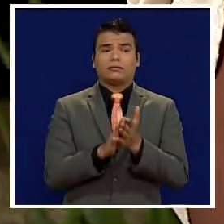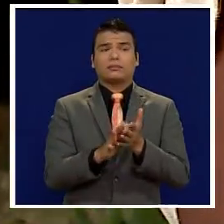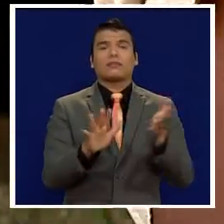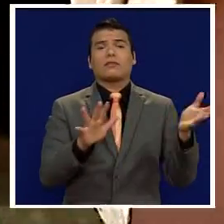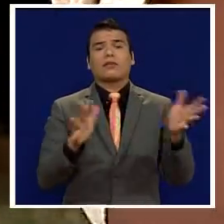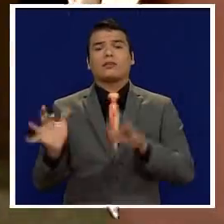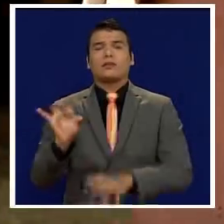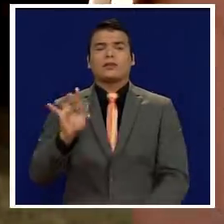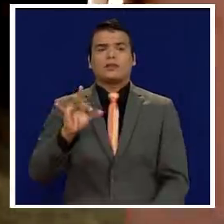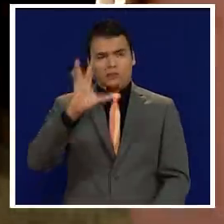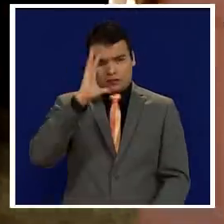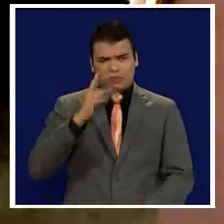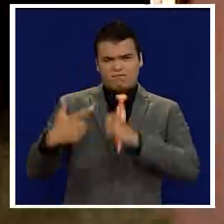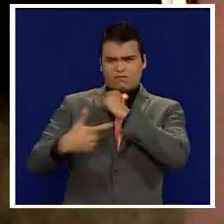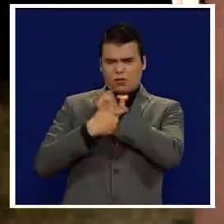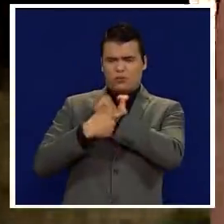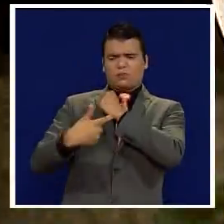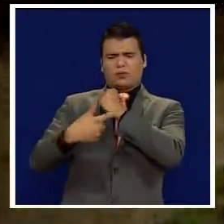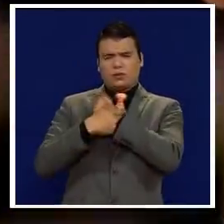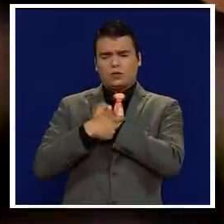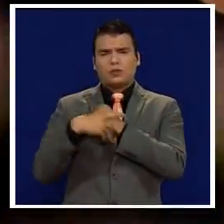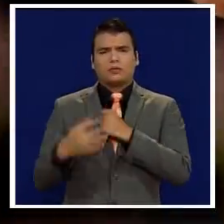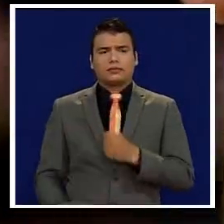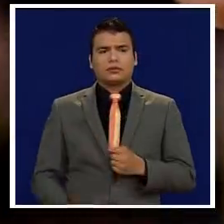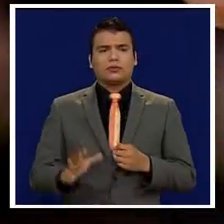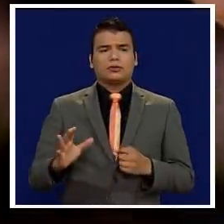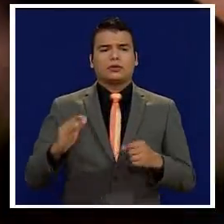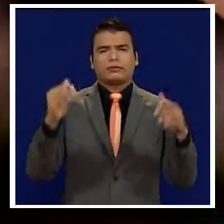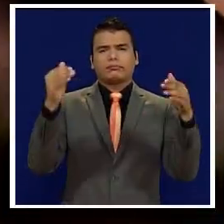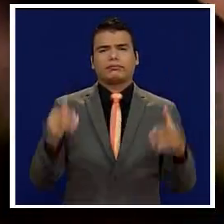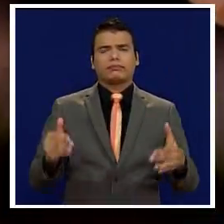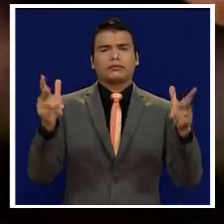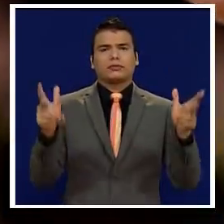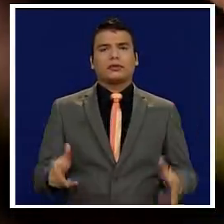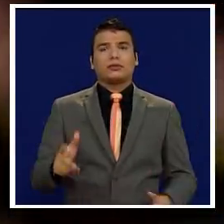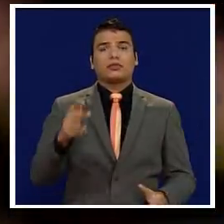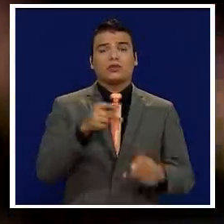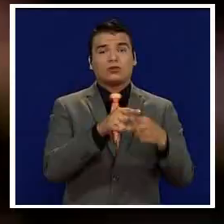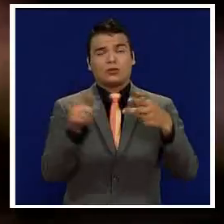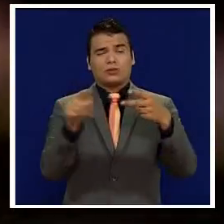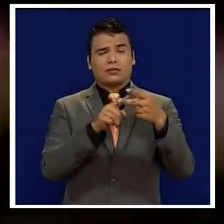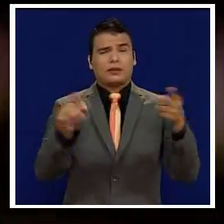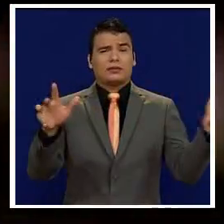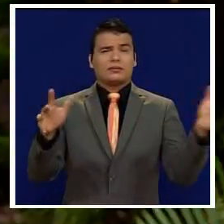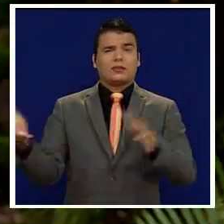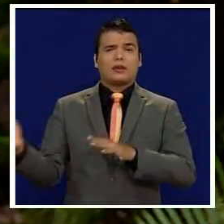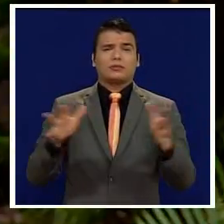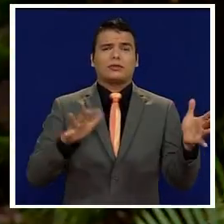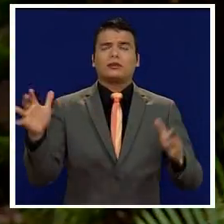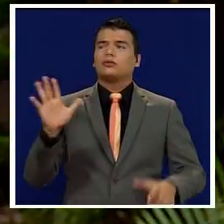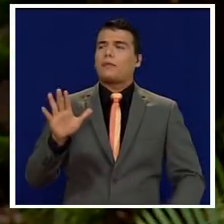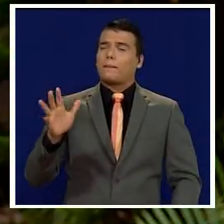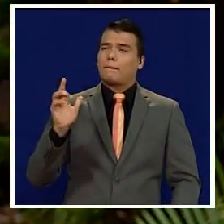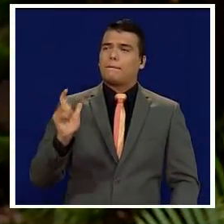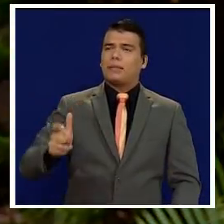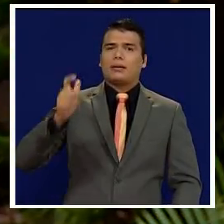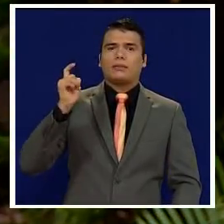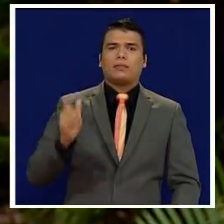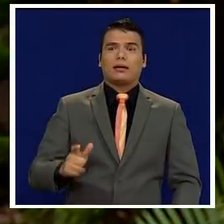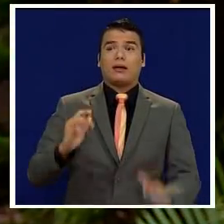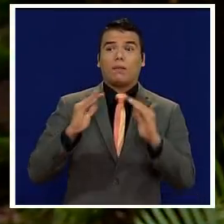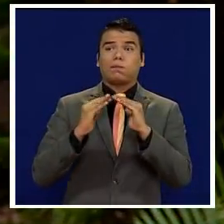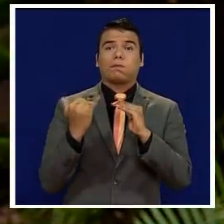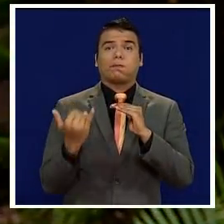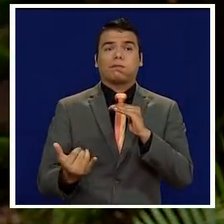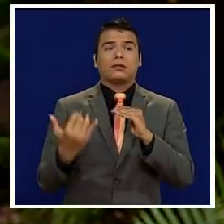15 policías le causaron heridas que le generaron una incapacidad superior a las 2 semanas. Hacen unos disparos adentro de la